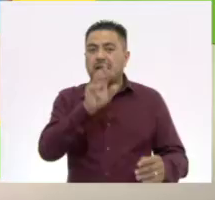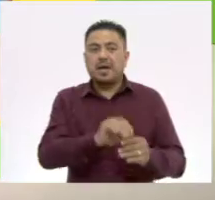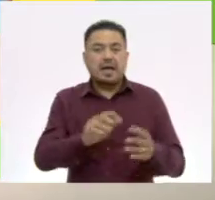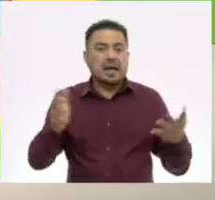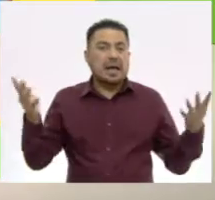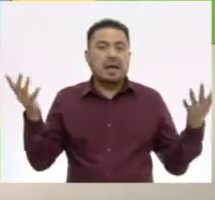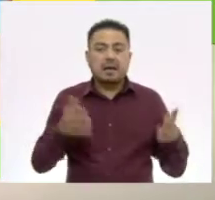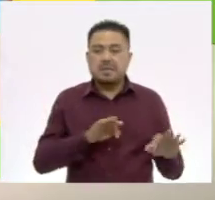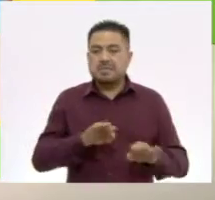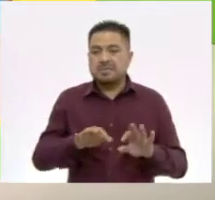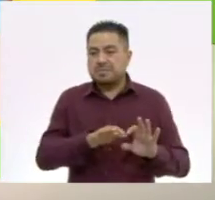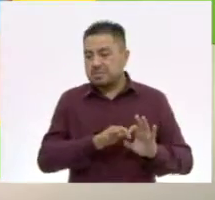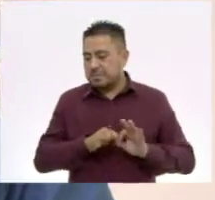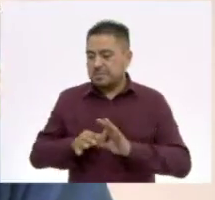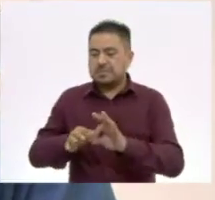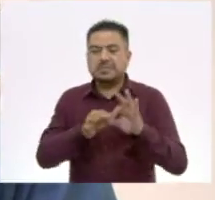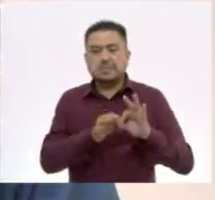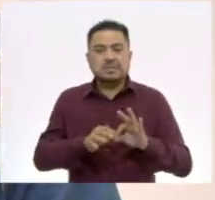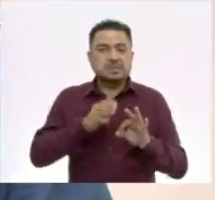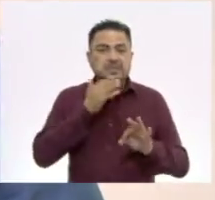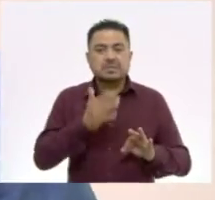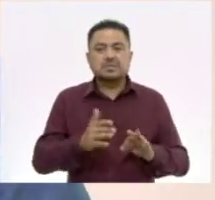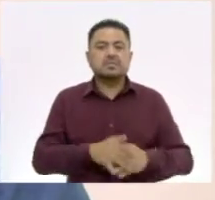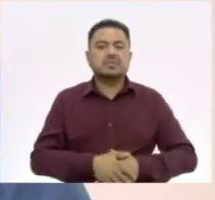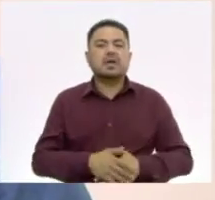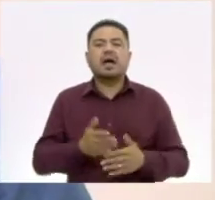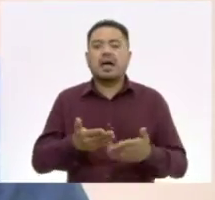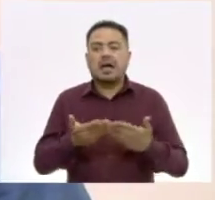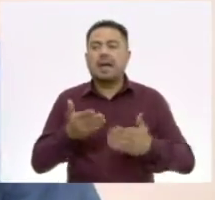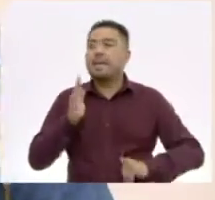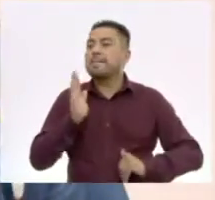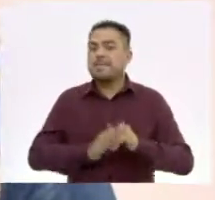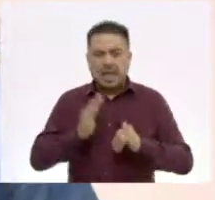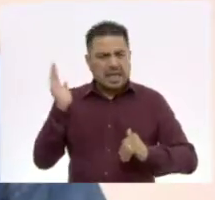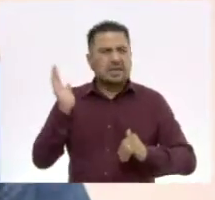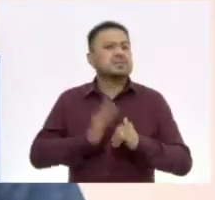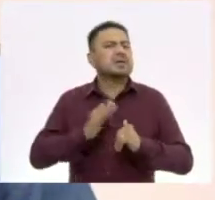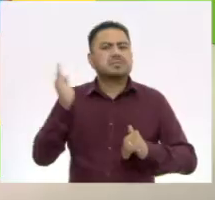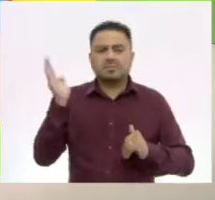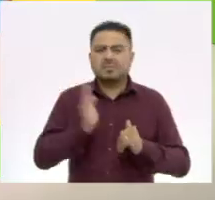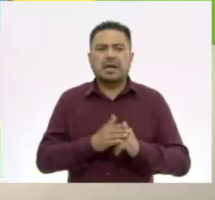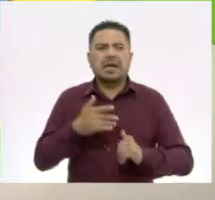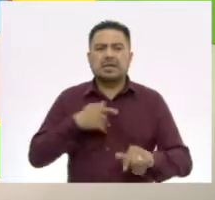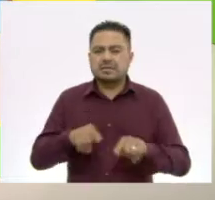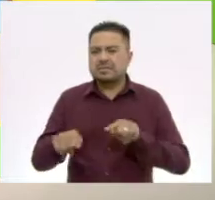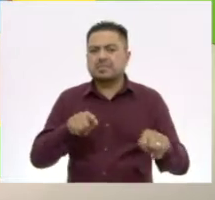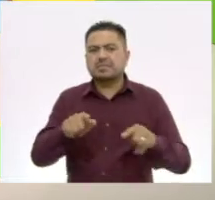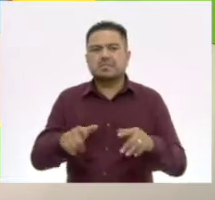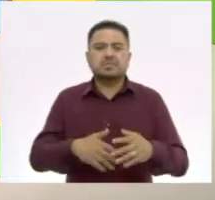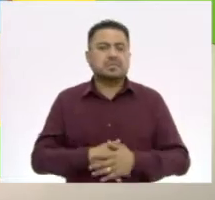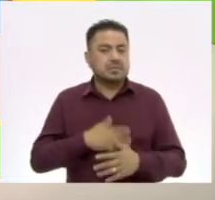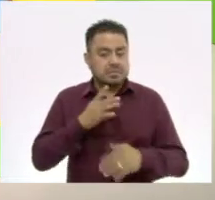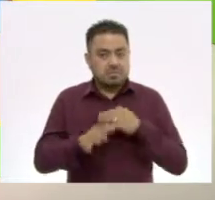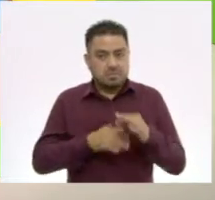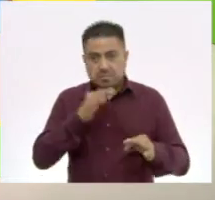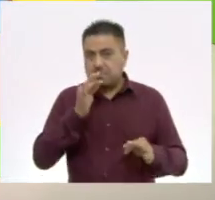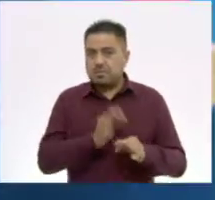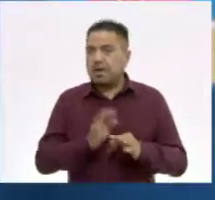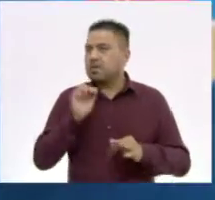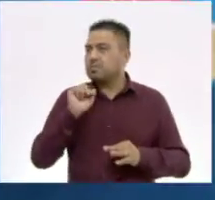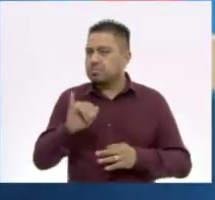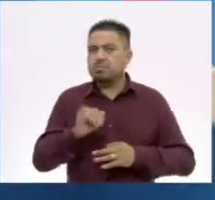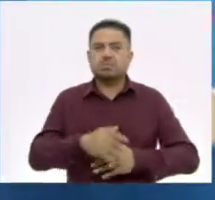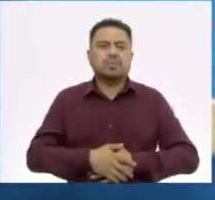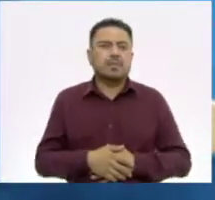un gran trabajo en este hay más hay más lista sí